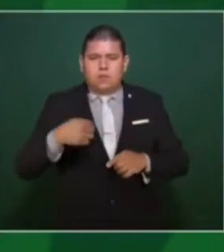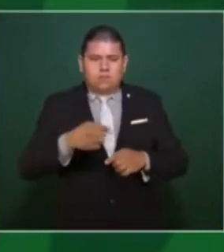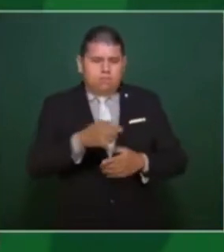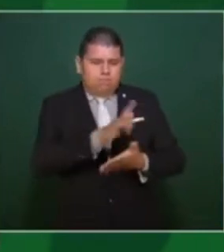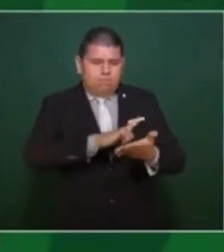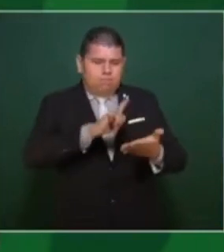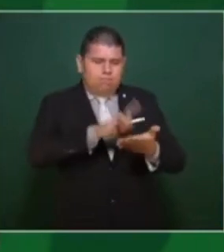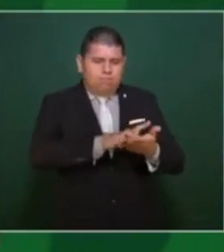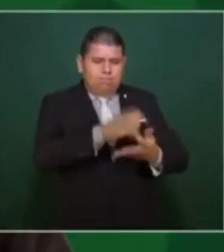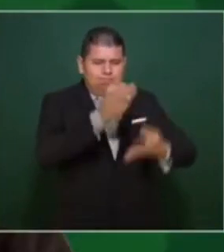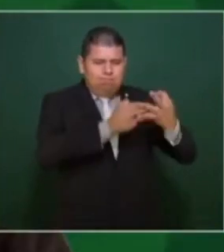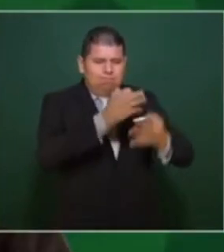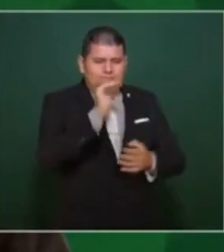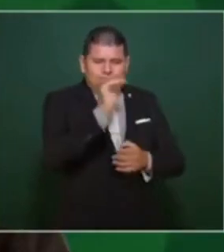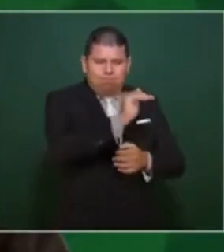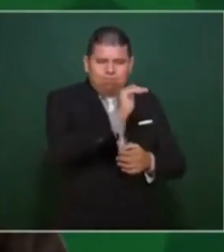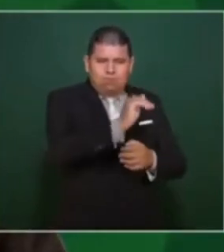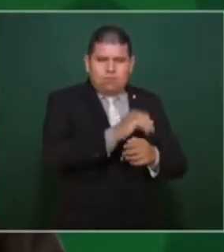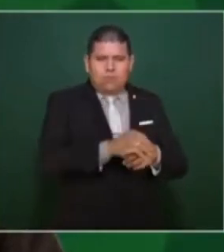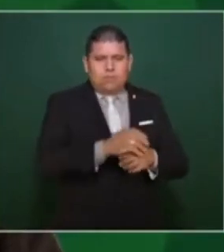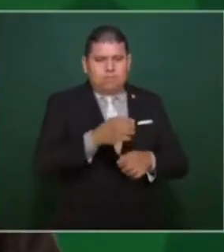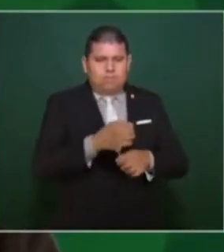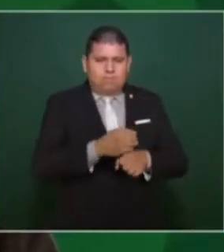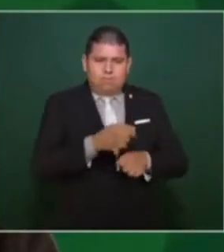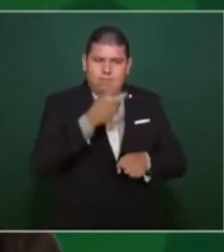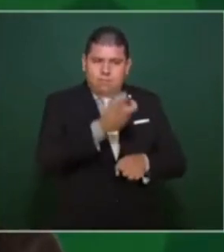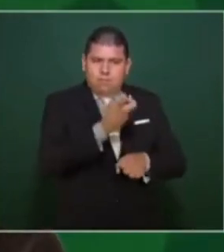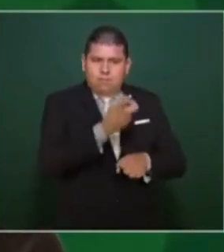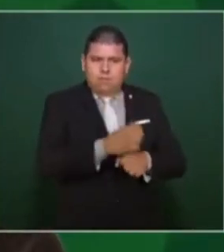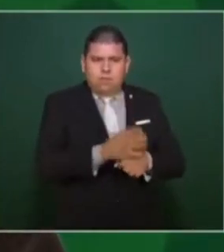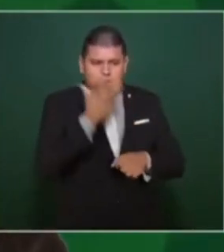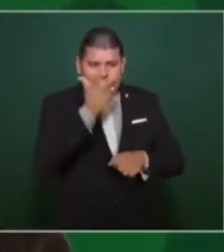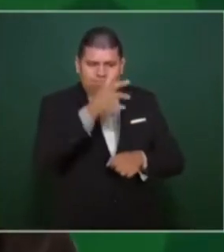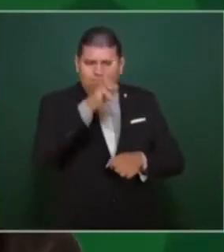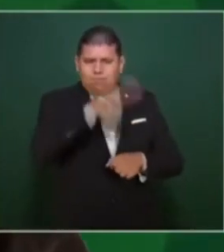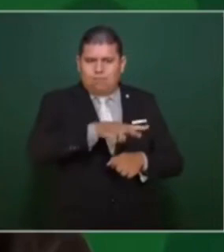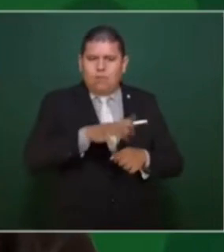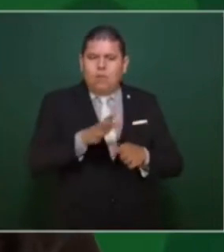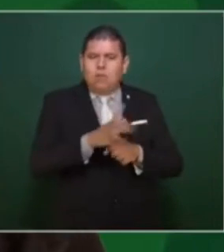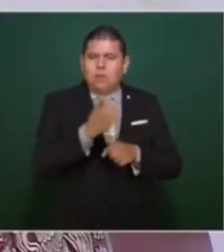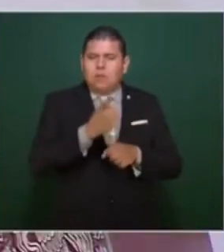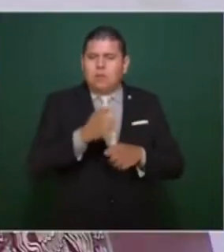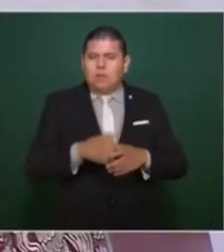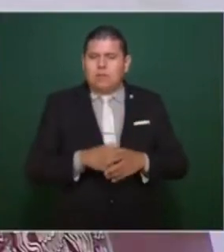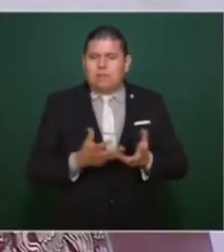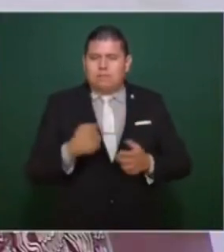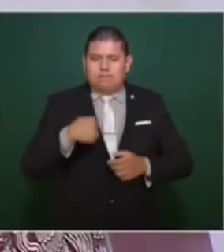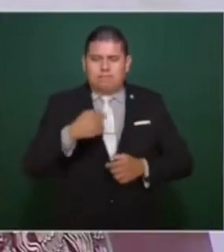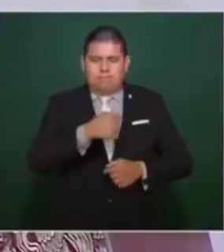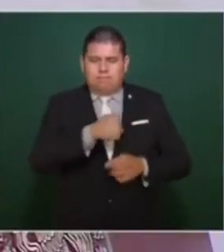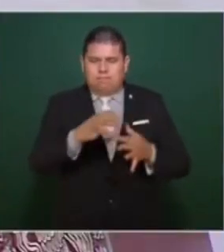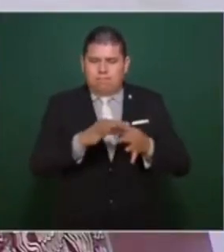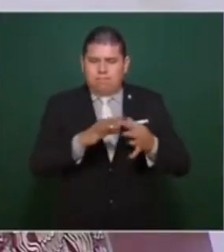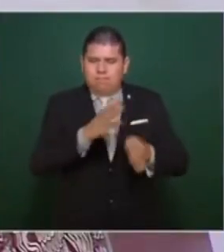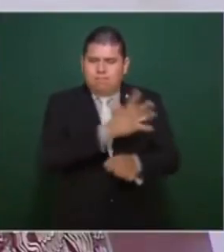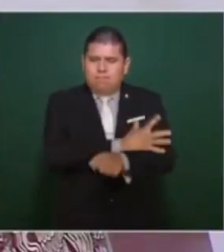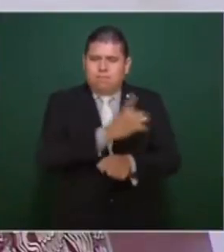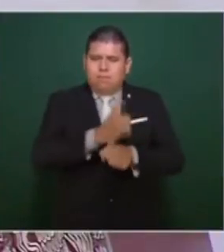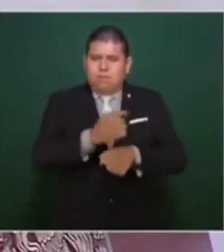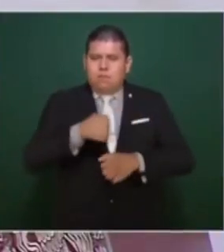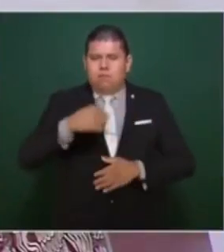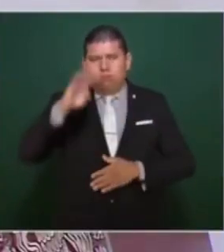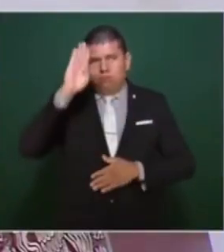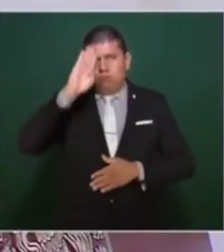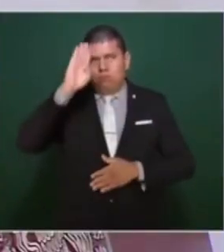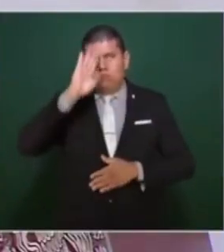carácter legal muy severas, inclusive, les soy honesto, he